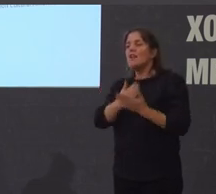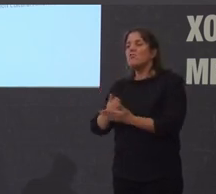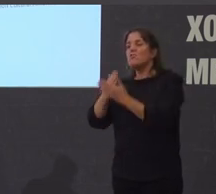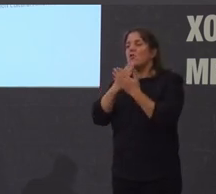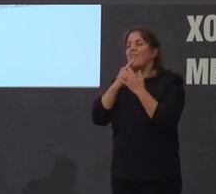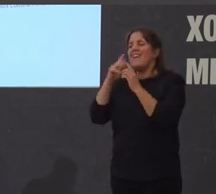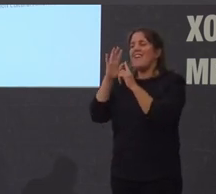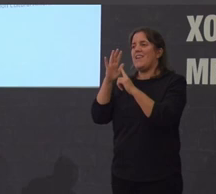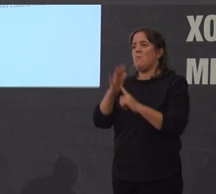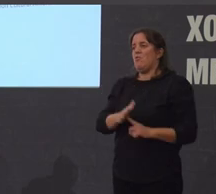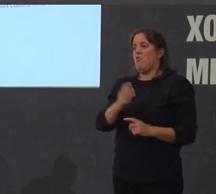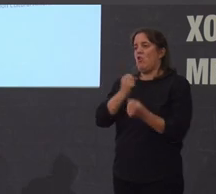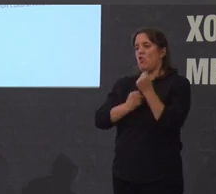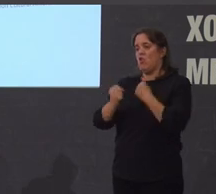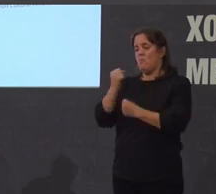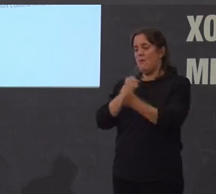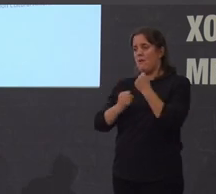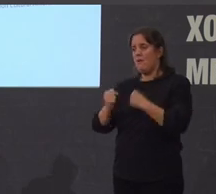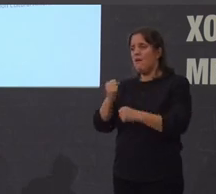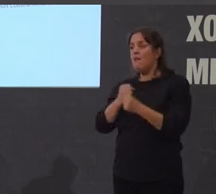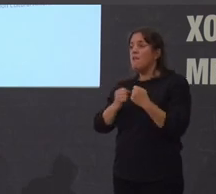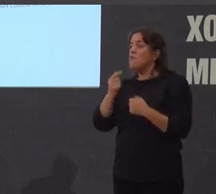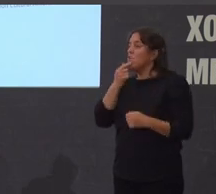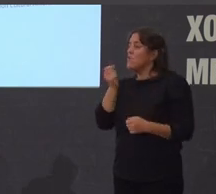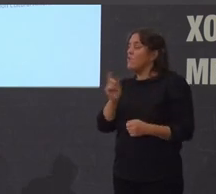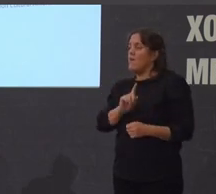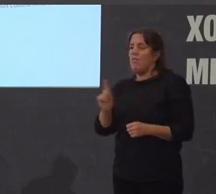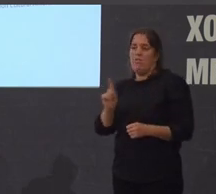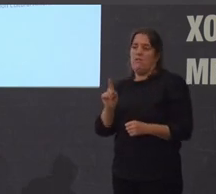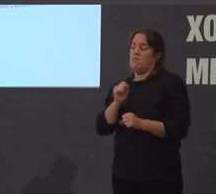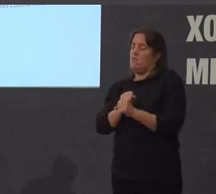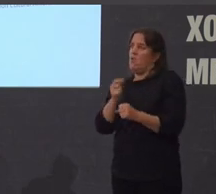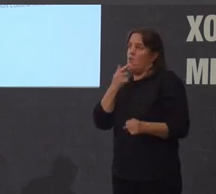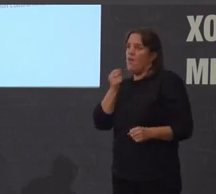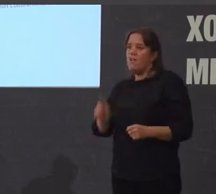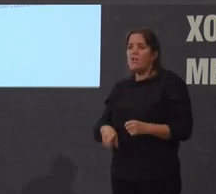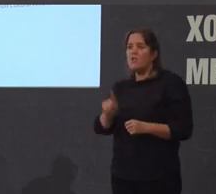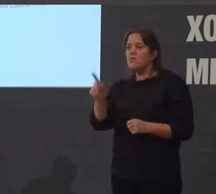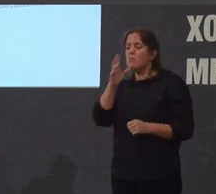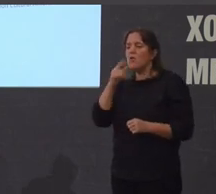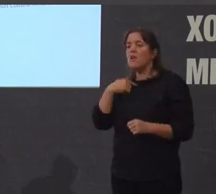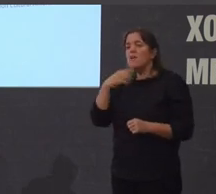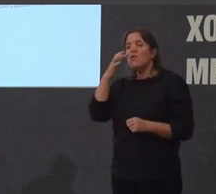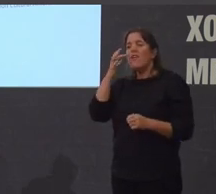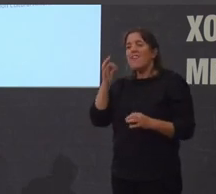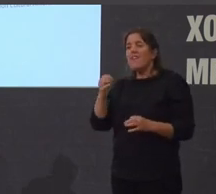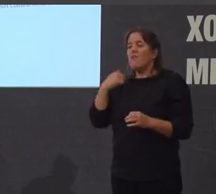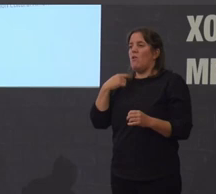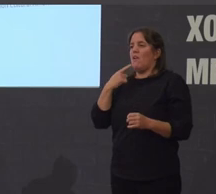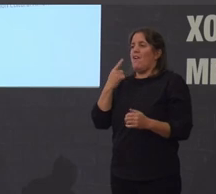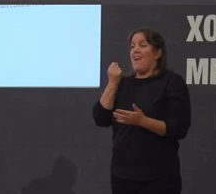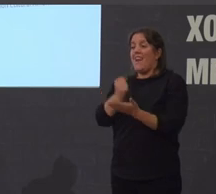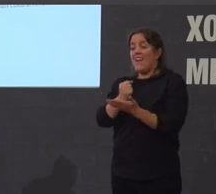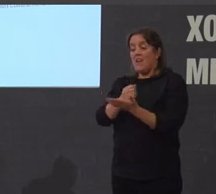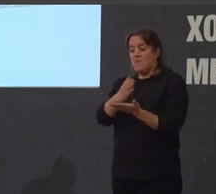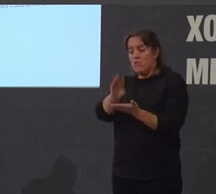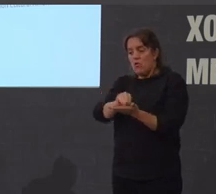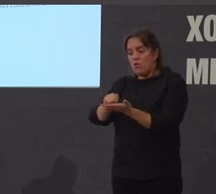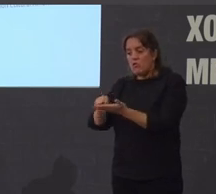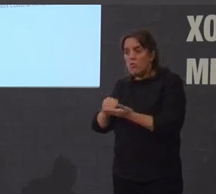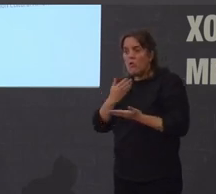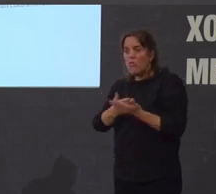económica en un debe ser tarea fácil porque creo que no hay monto registros documentales sobre o tenga